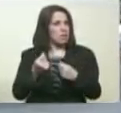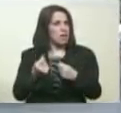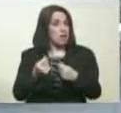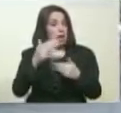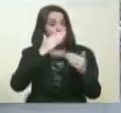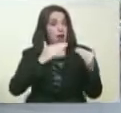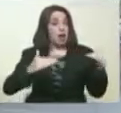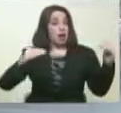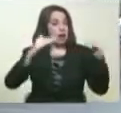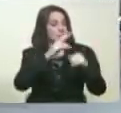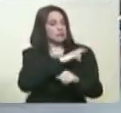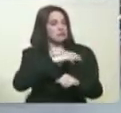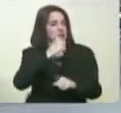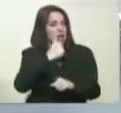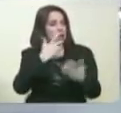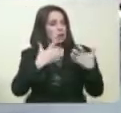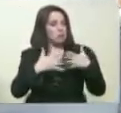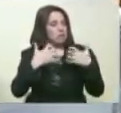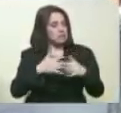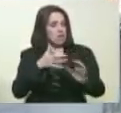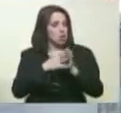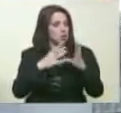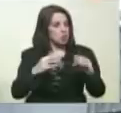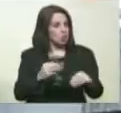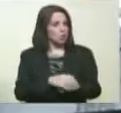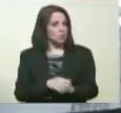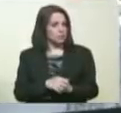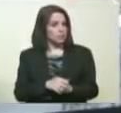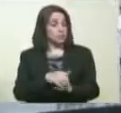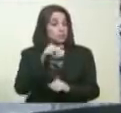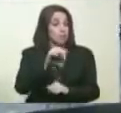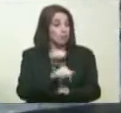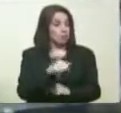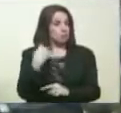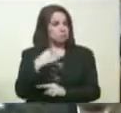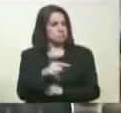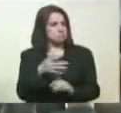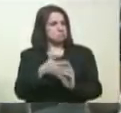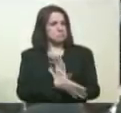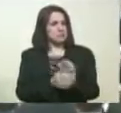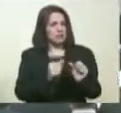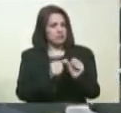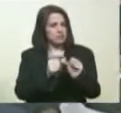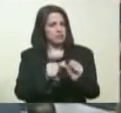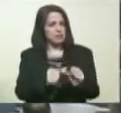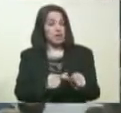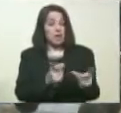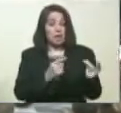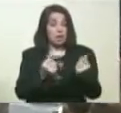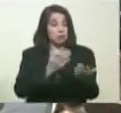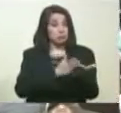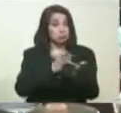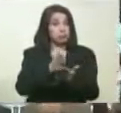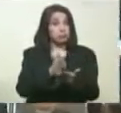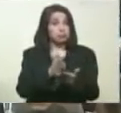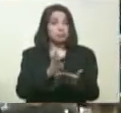autoridades, empresarios y empresarias. Hoy estamos perseverando en un camino que es el camino